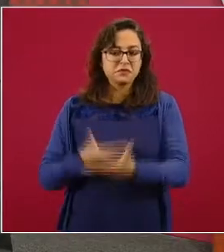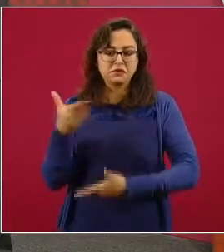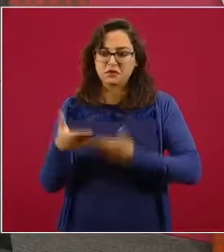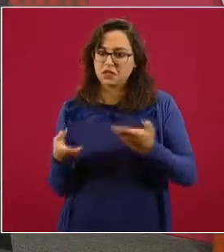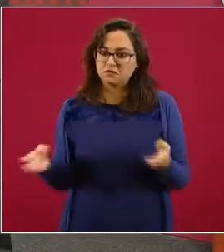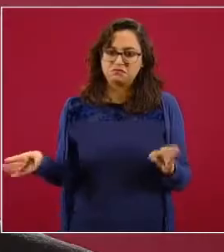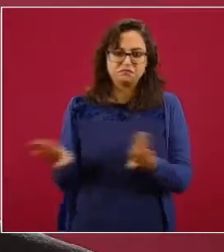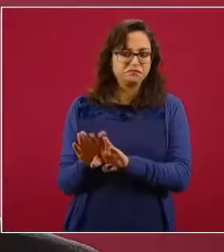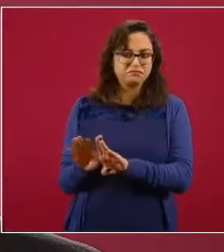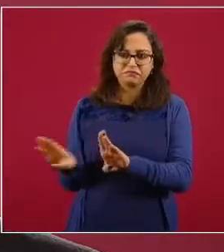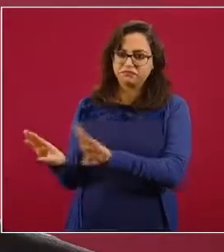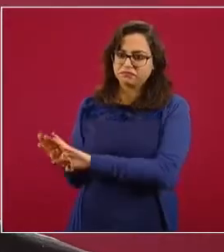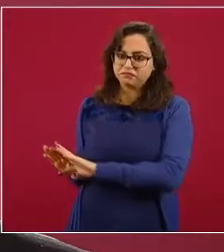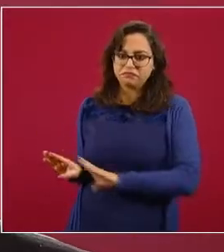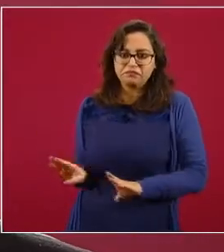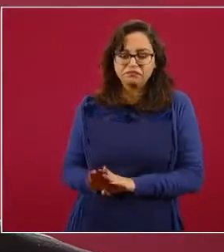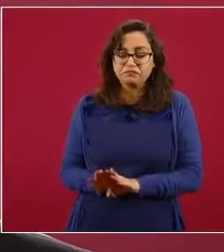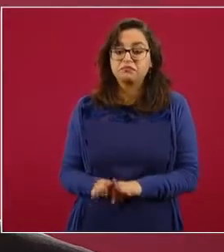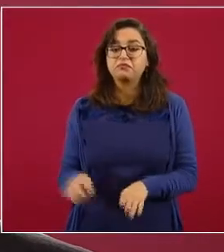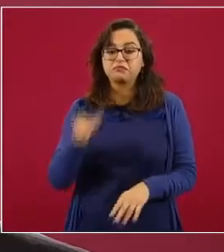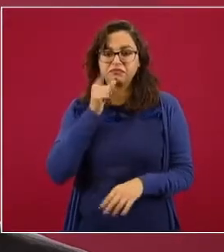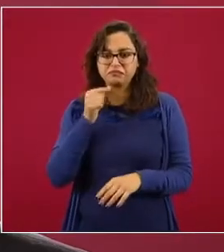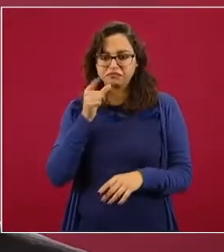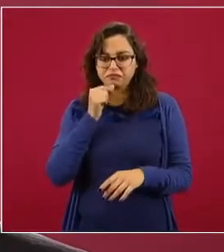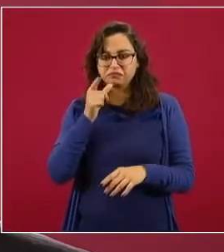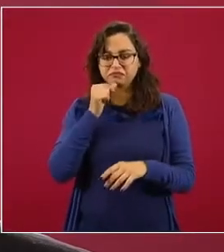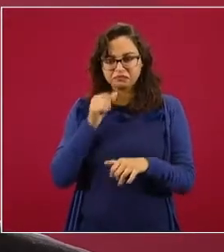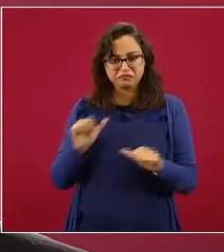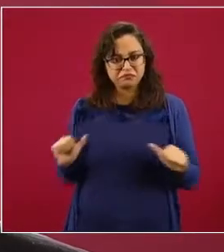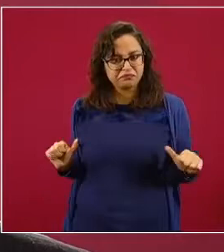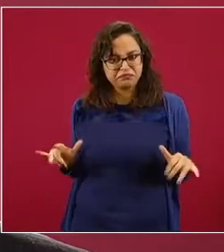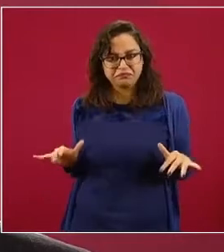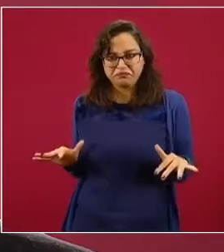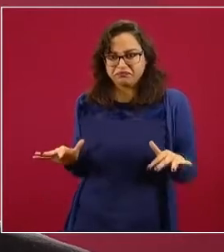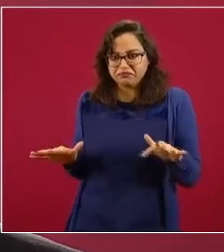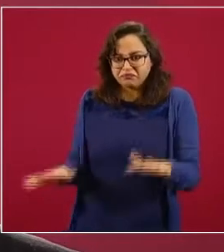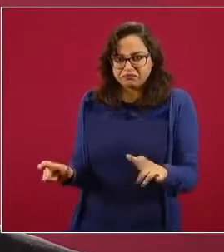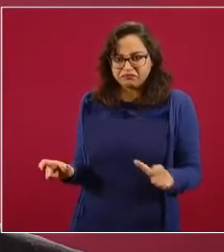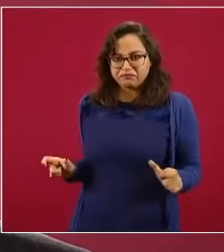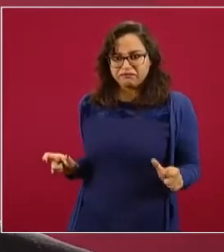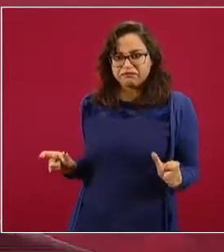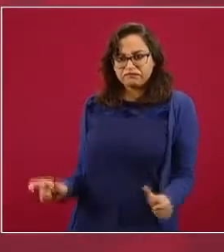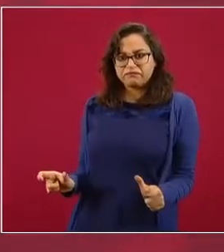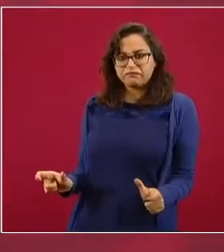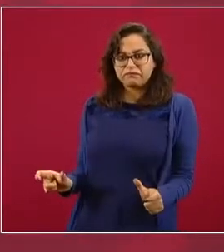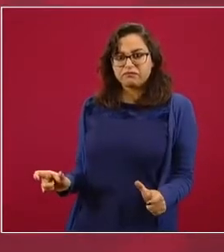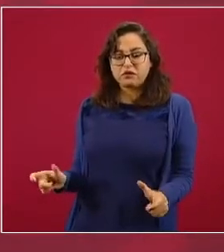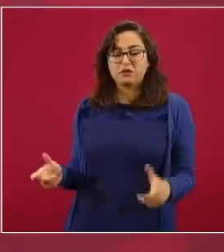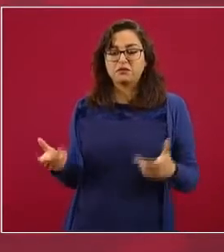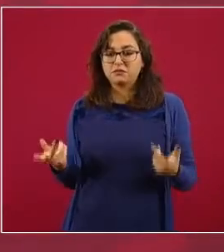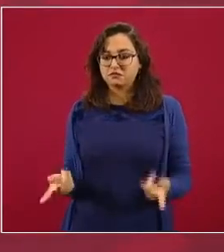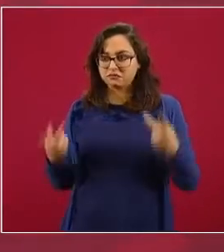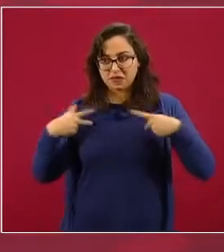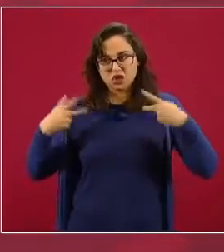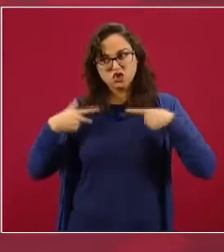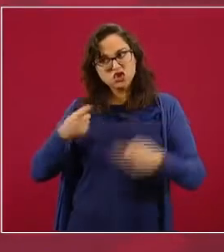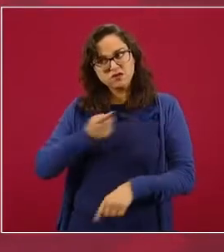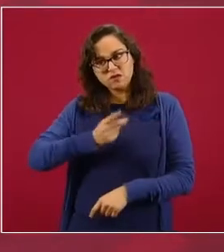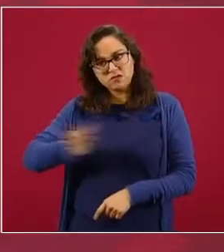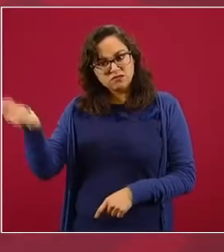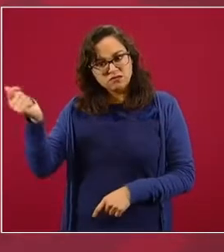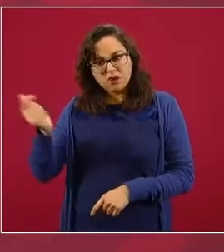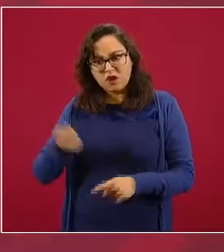servicios, incluso con el uso de la fuerza pública, con la policía, por ejemplo, local, persuadían a las personas o